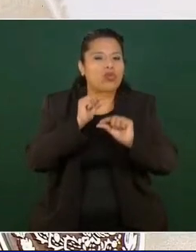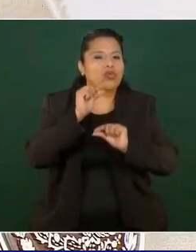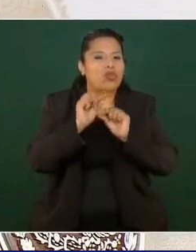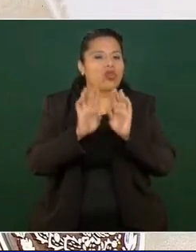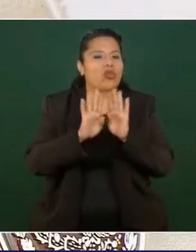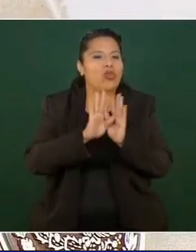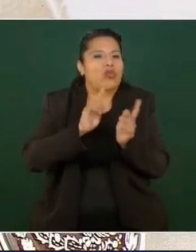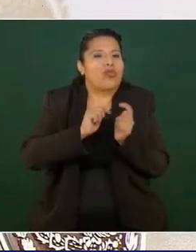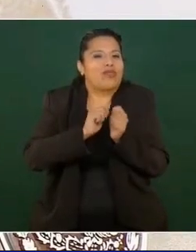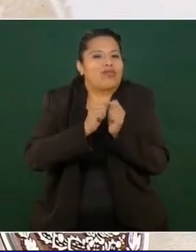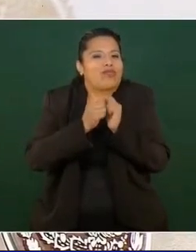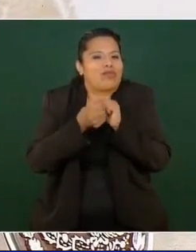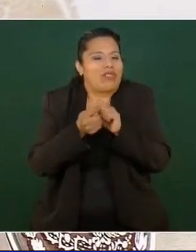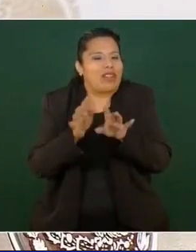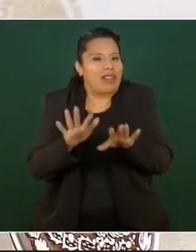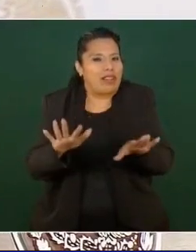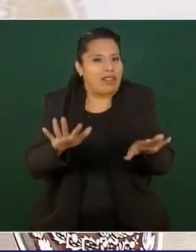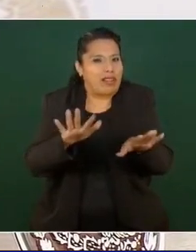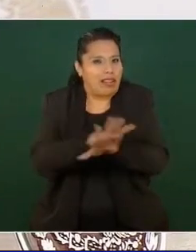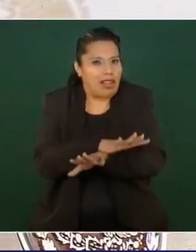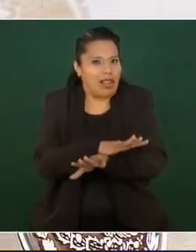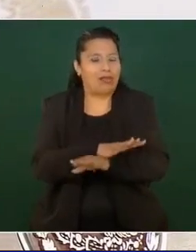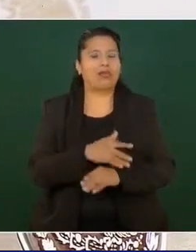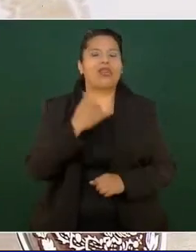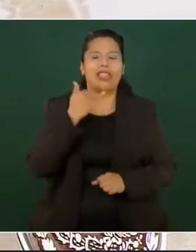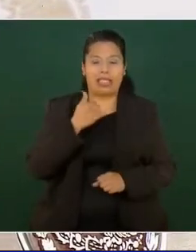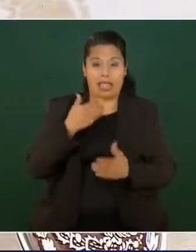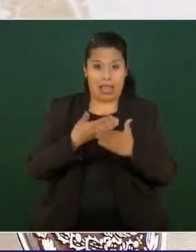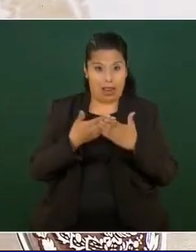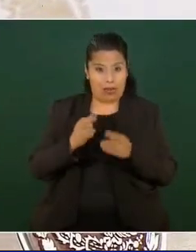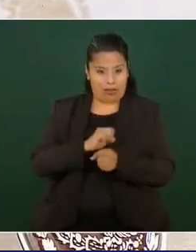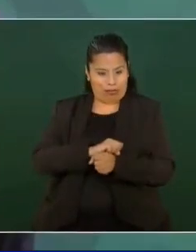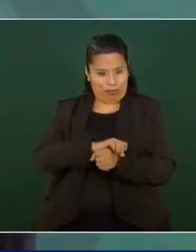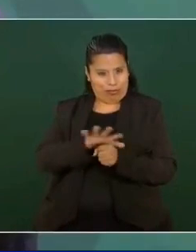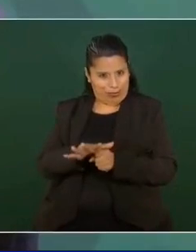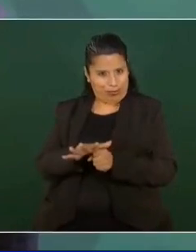y con la pandemia,